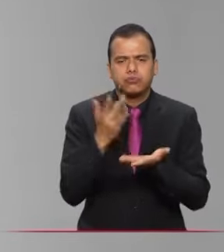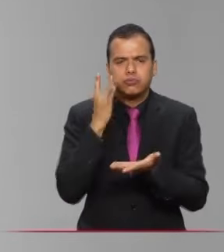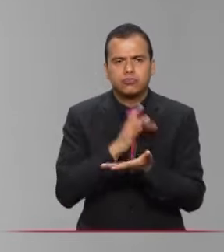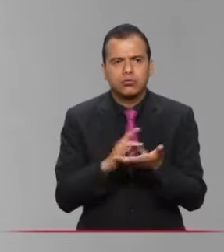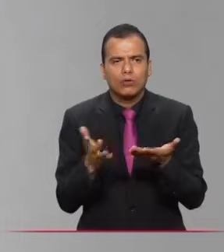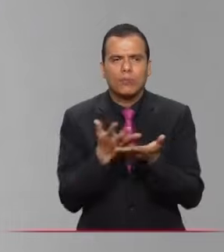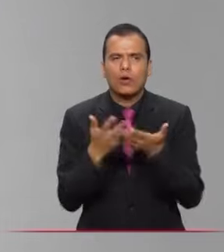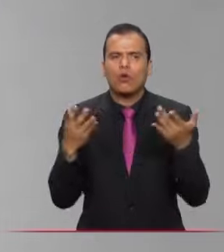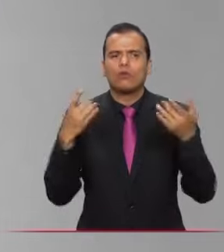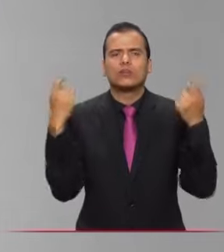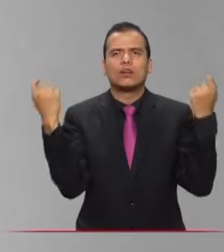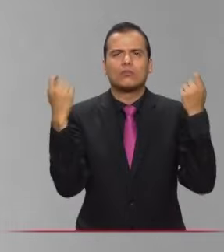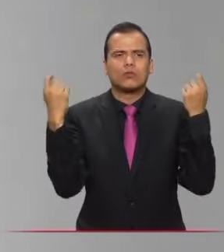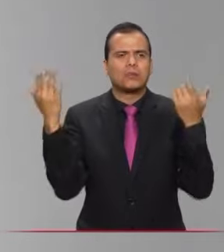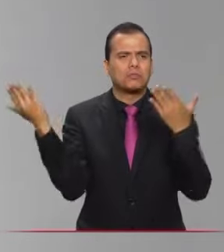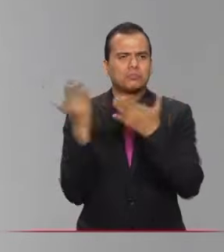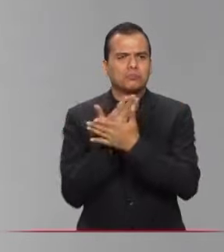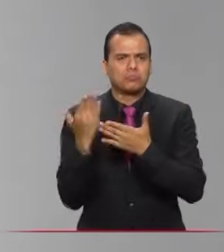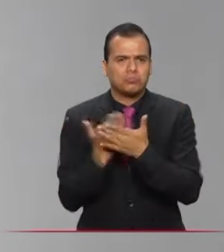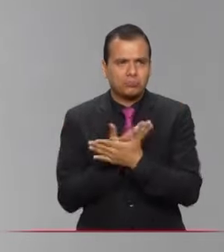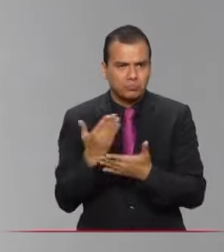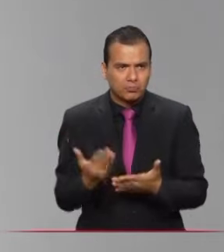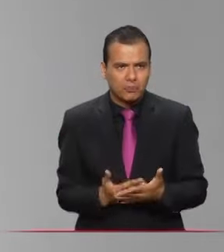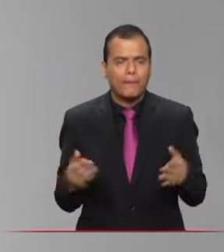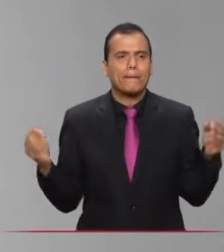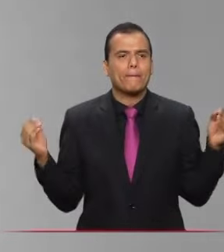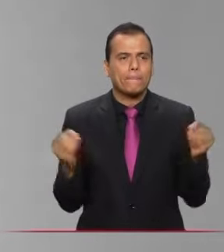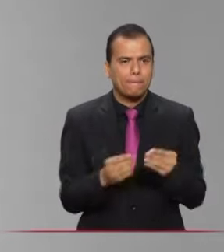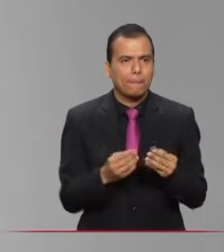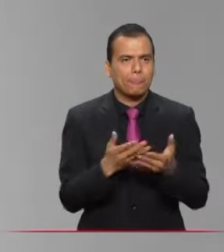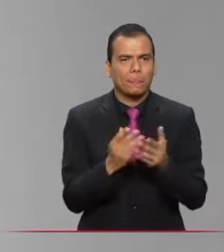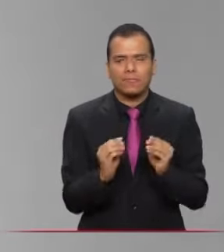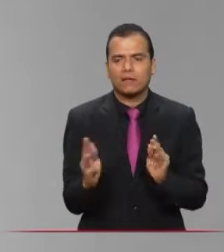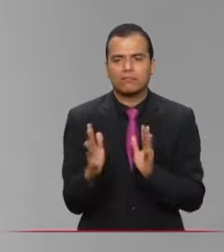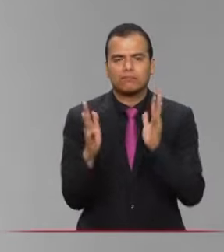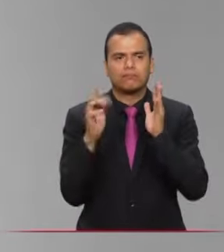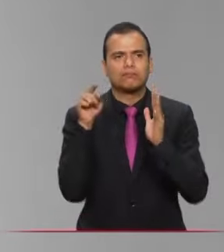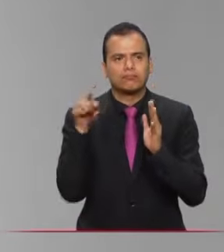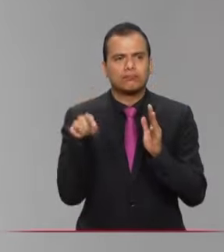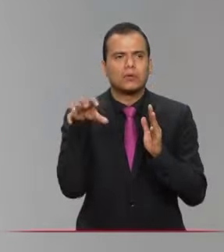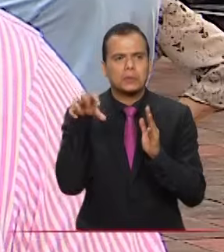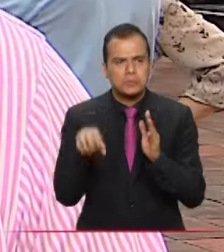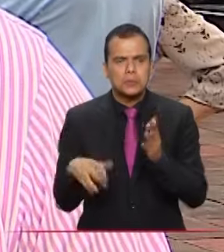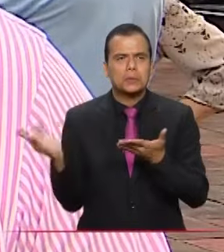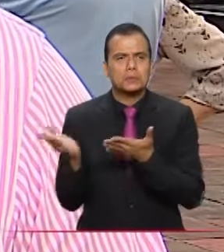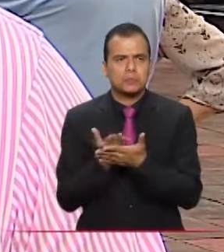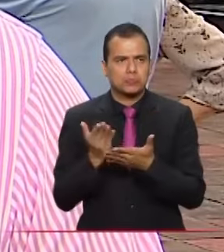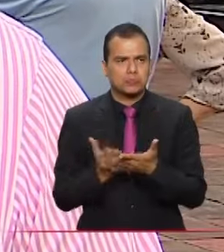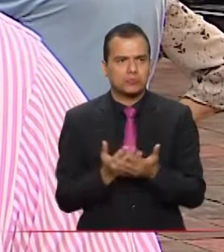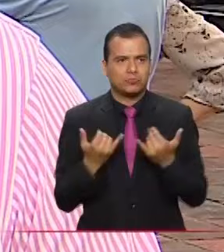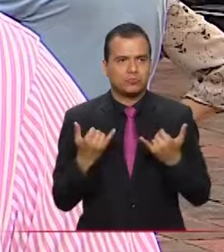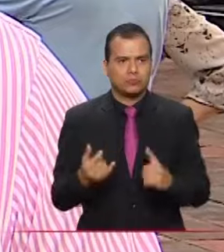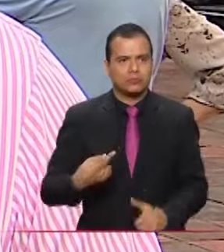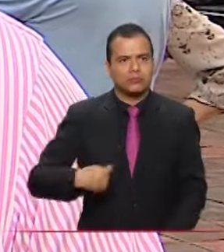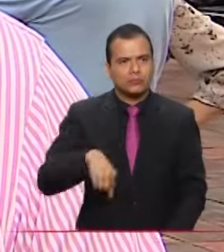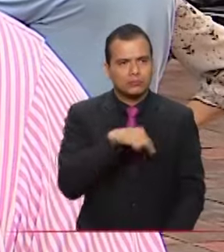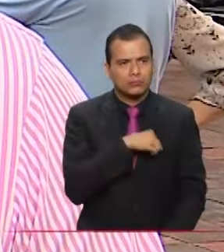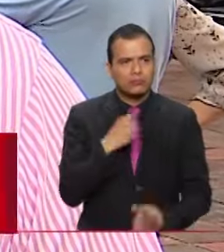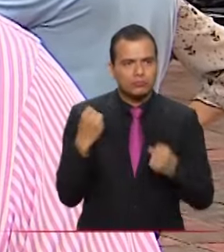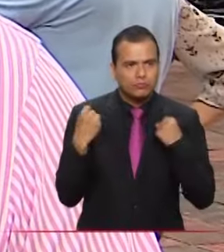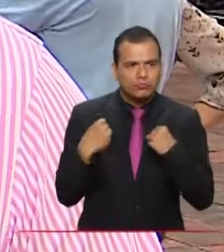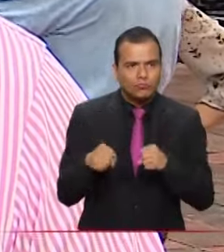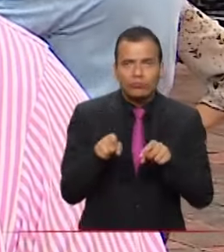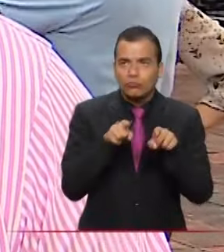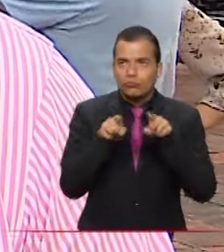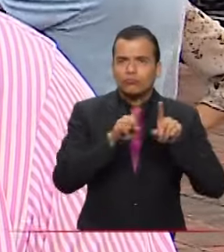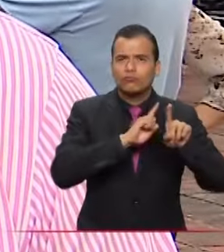publicitario que puede resultar contaminante, como también el retiro de material vegetal que puede afectar la estructura del puente. Estamos en un plan de intervención de